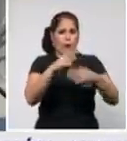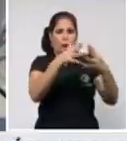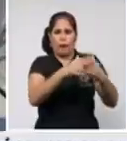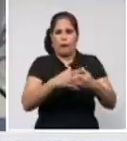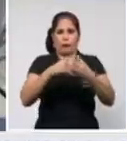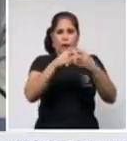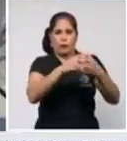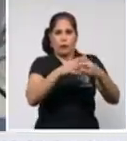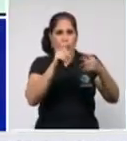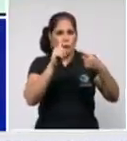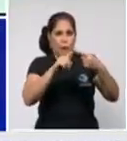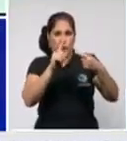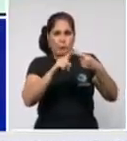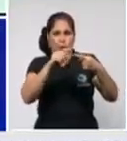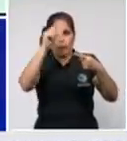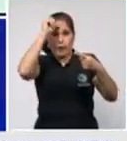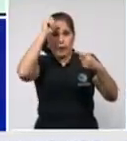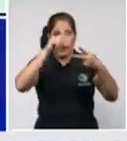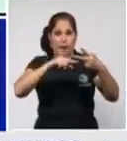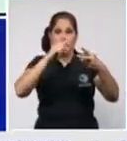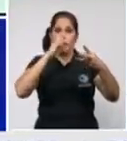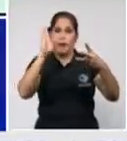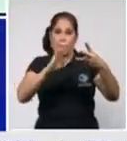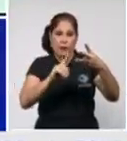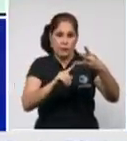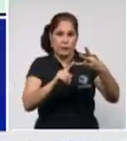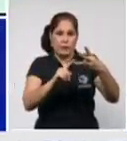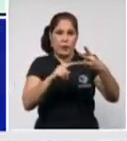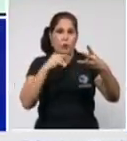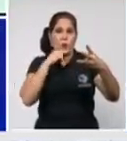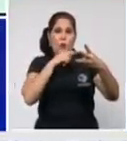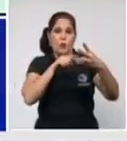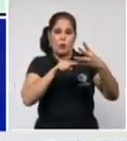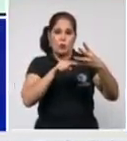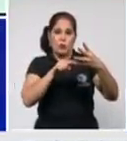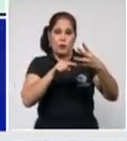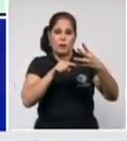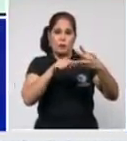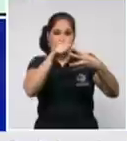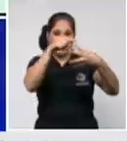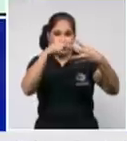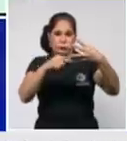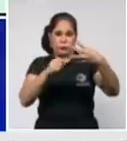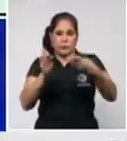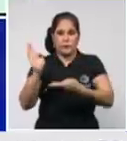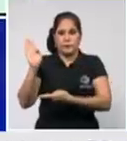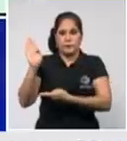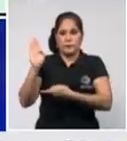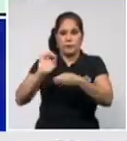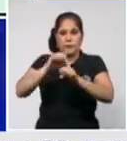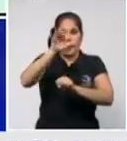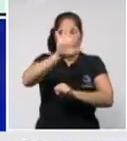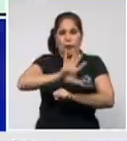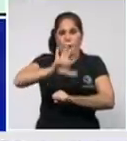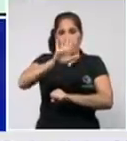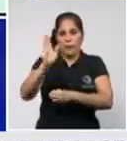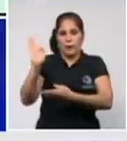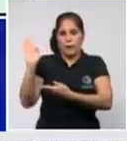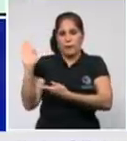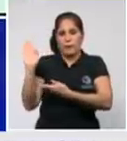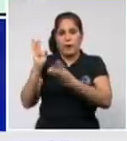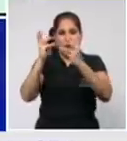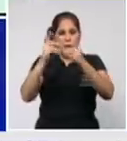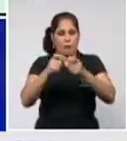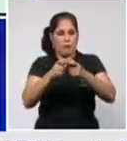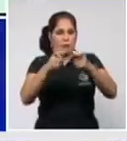primer lugar, la India, Brasil y Rusia en cuarto lugar. Son las cifras más elevadas.